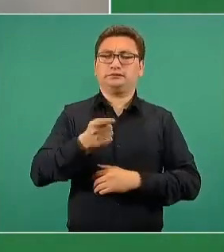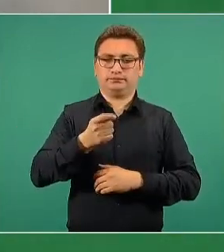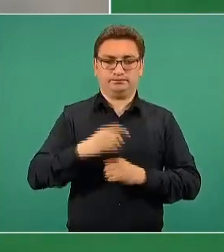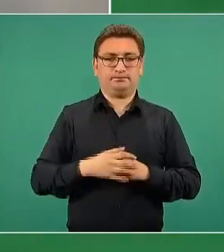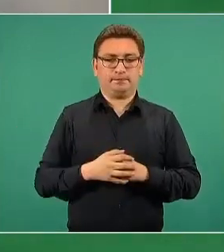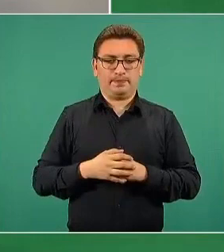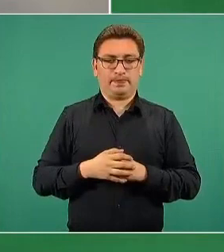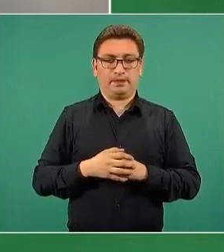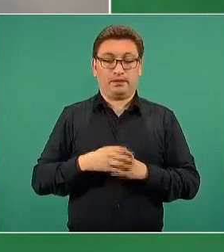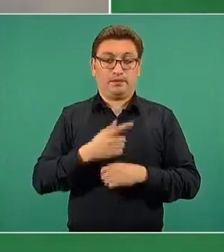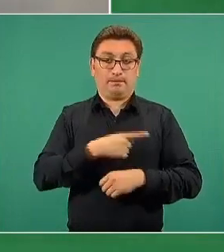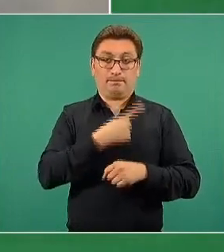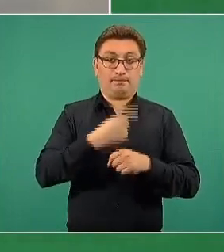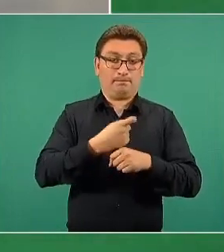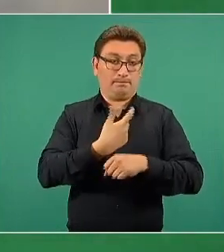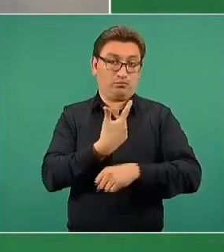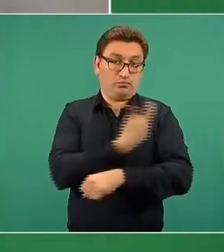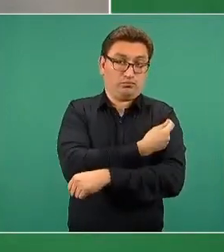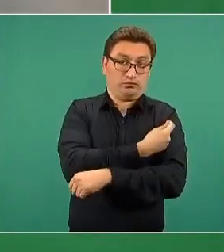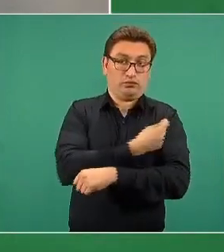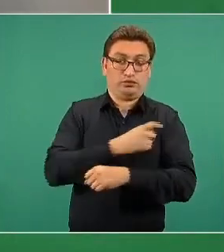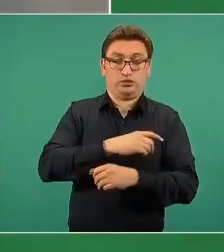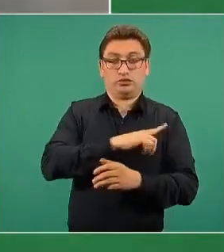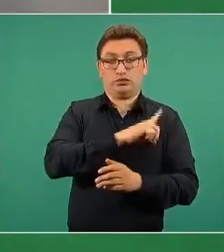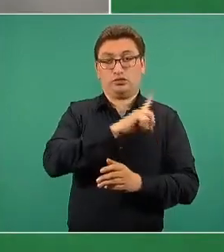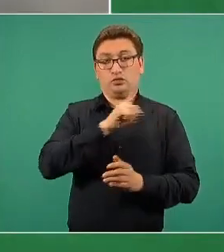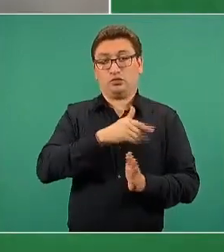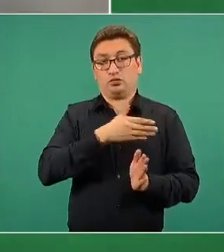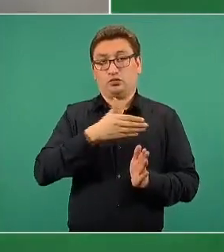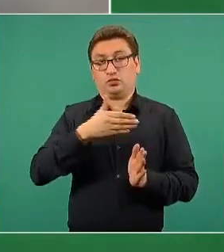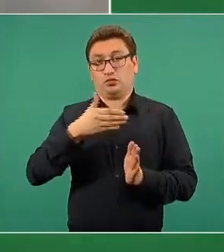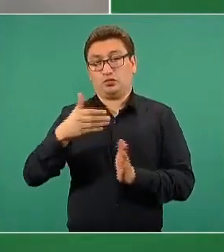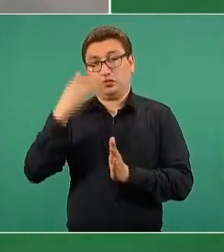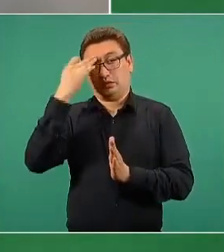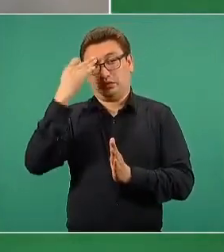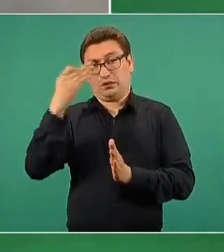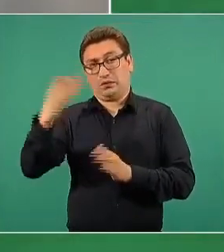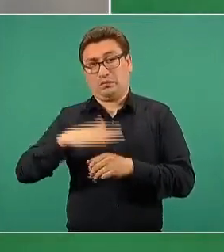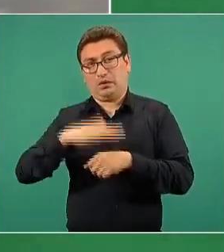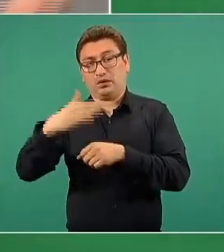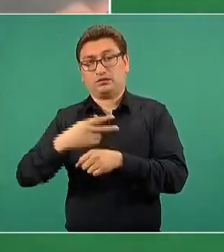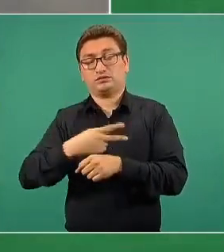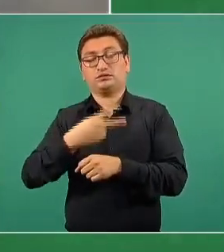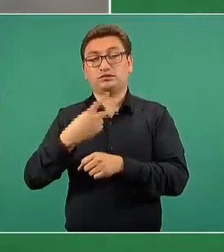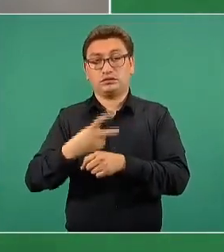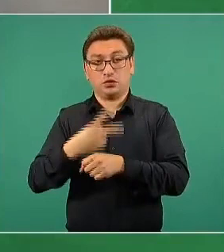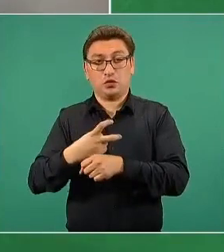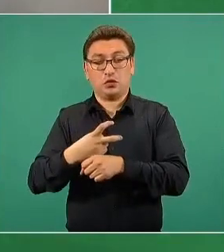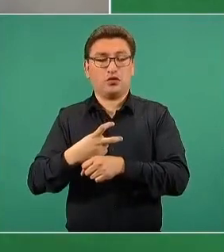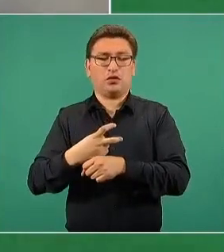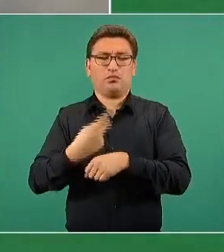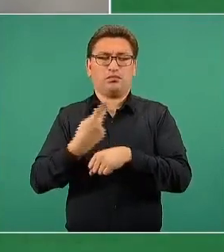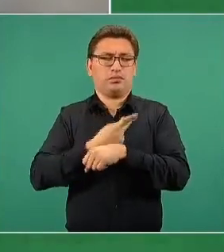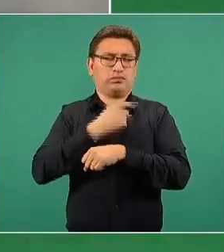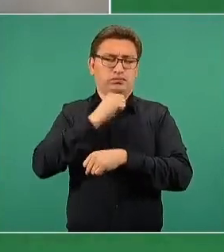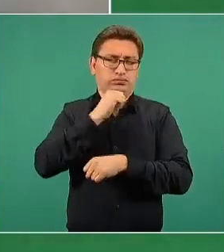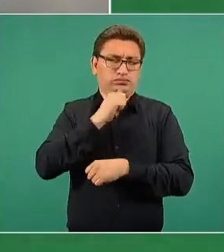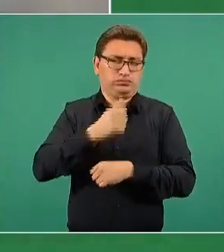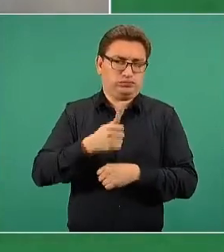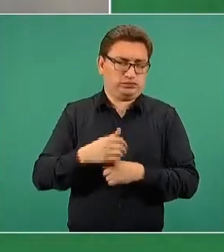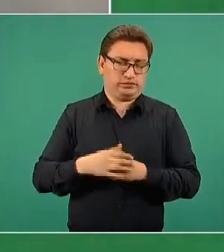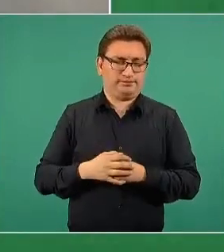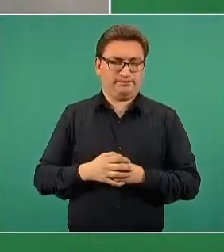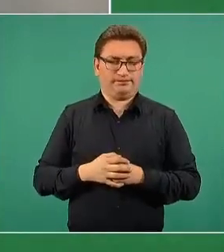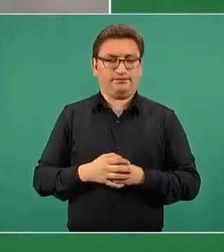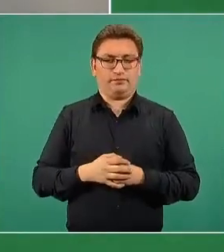no se verá afectada la eficacia de la primera dosis si se prolonga un poco